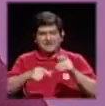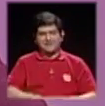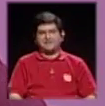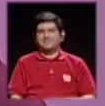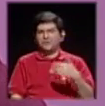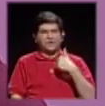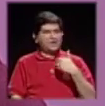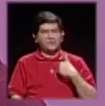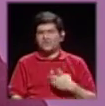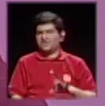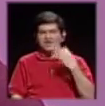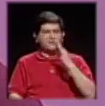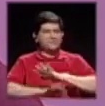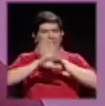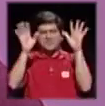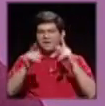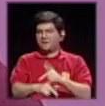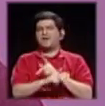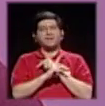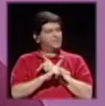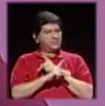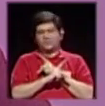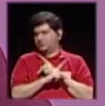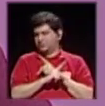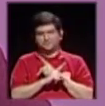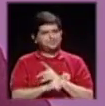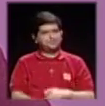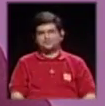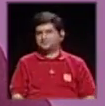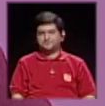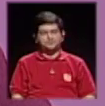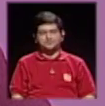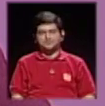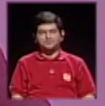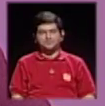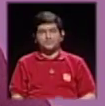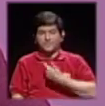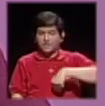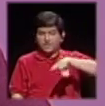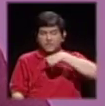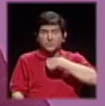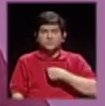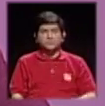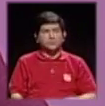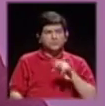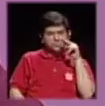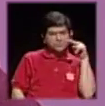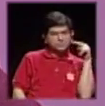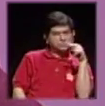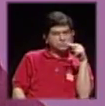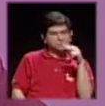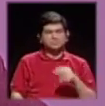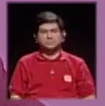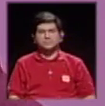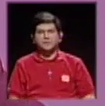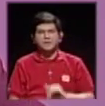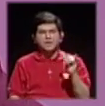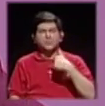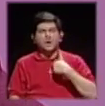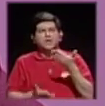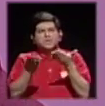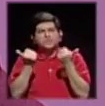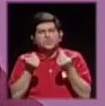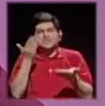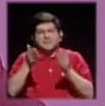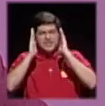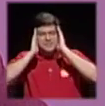hay unas medidas claras de protección para ellas, ¿no? Y nosotros lo que estamos mirando también, y eso es lo que yo quisiera